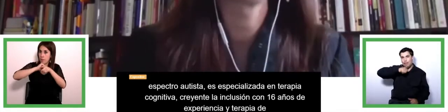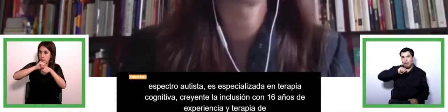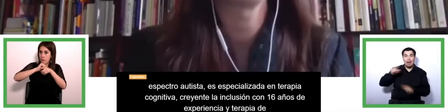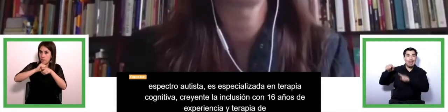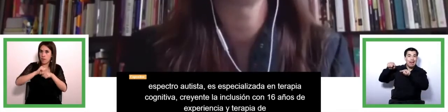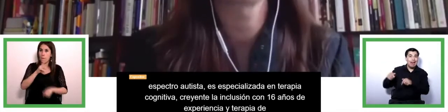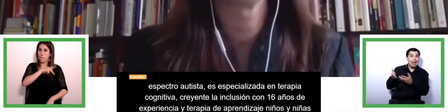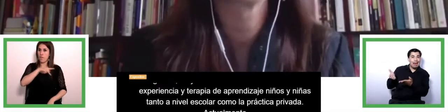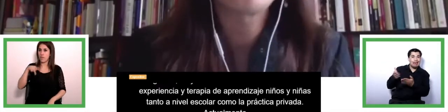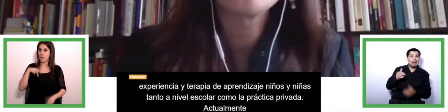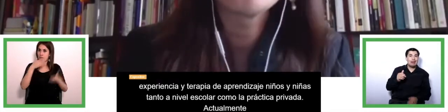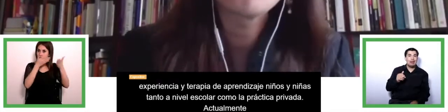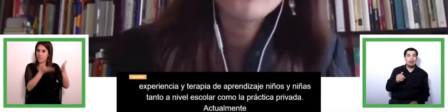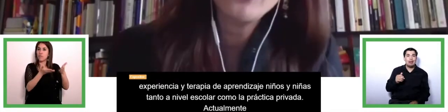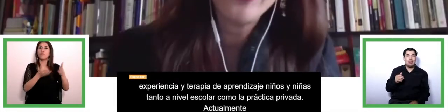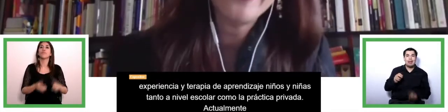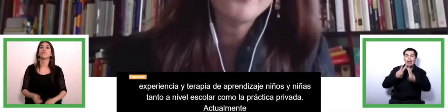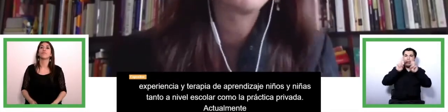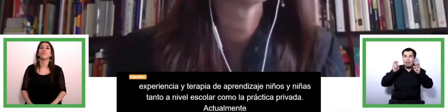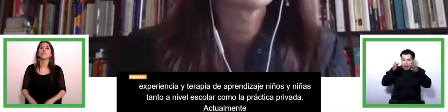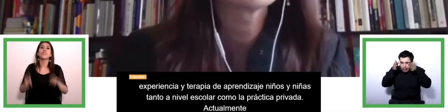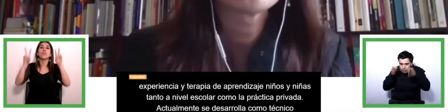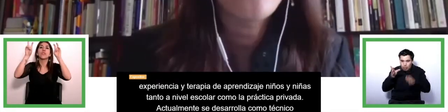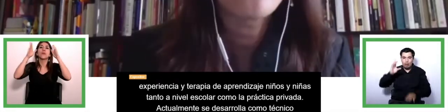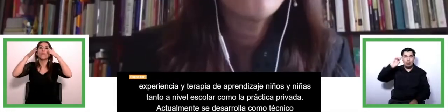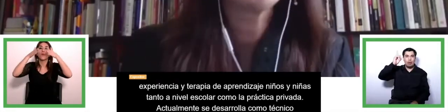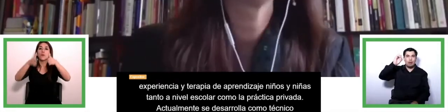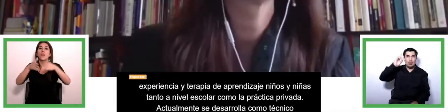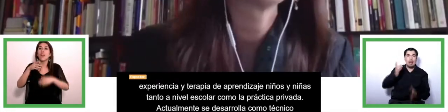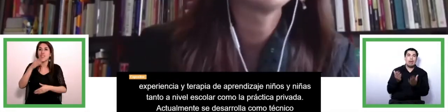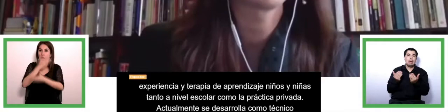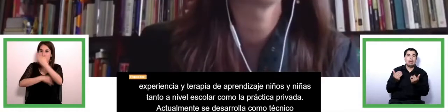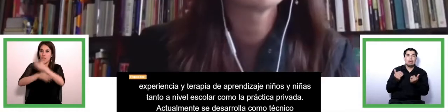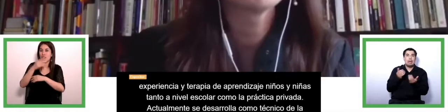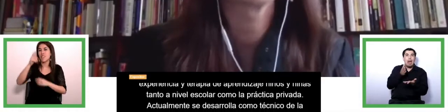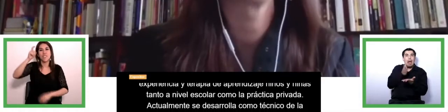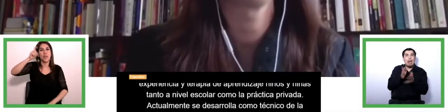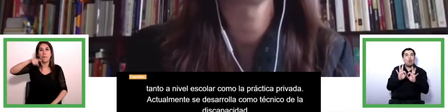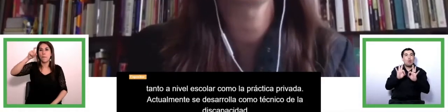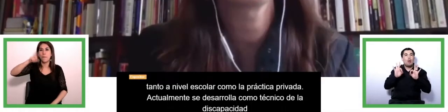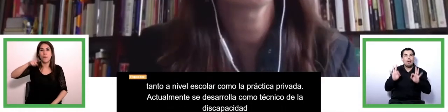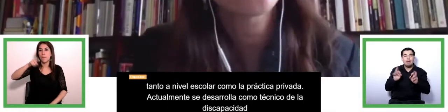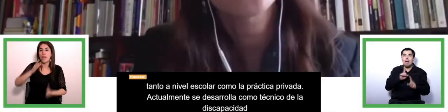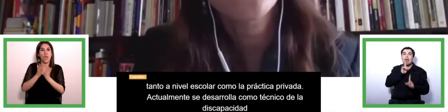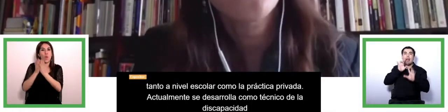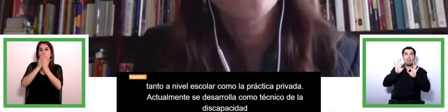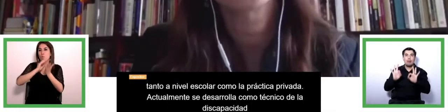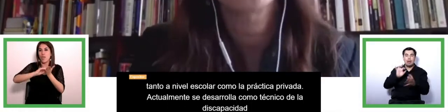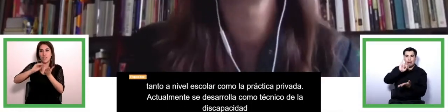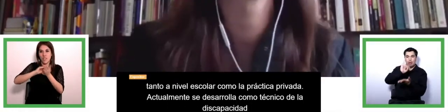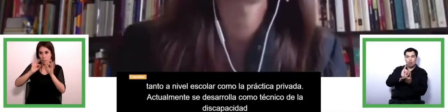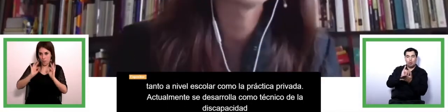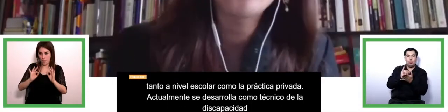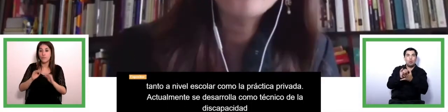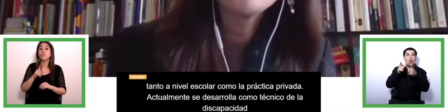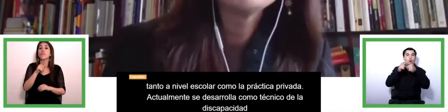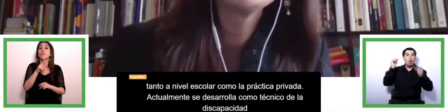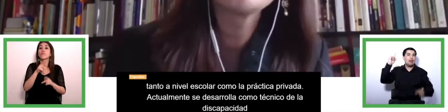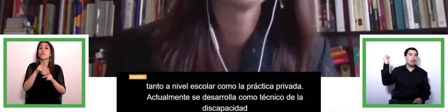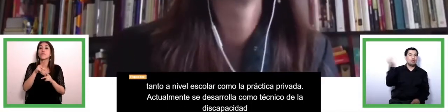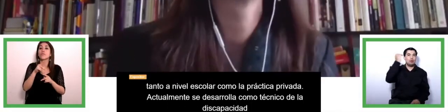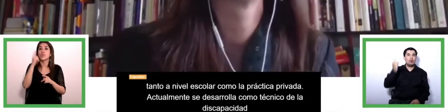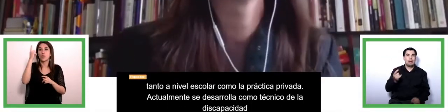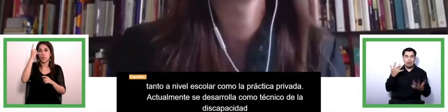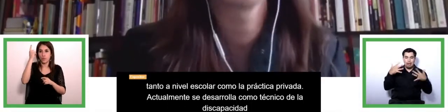Actualmente, Alicia se desempeña como técnico nacional de atención a la discapacidad y necesidades educativas especiales del Instituto